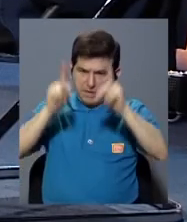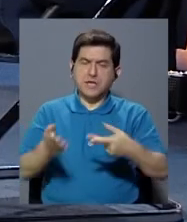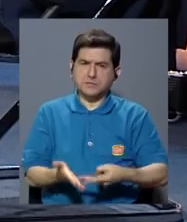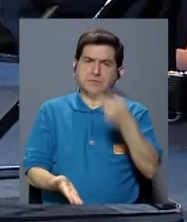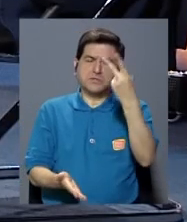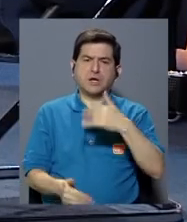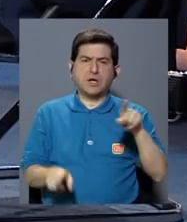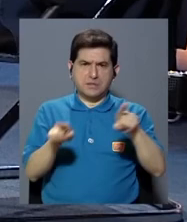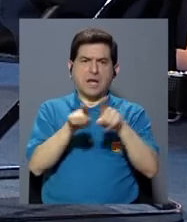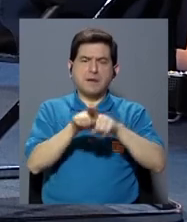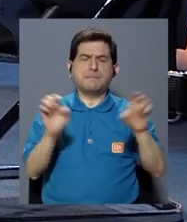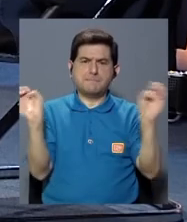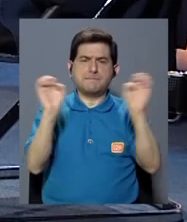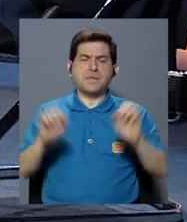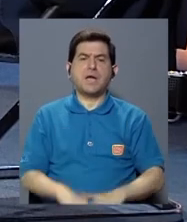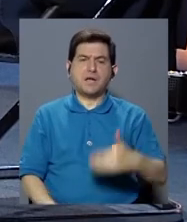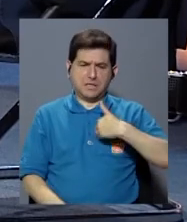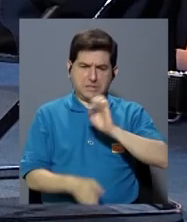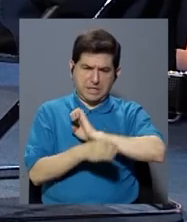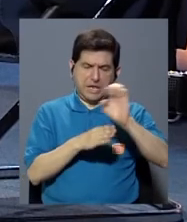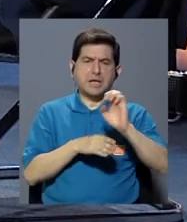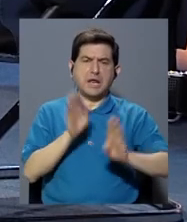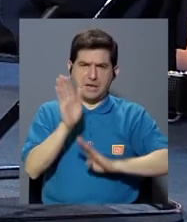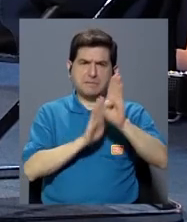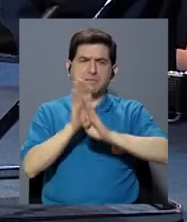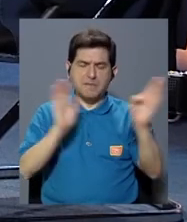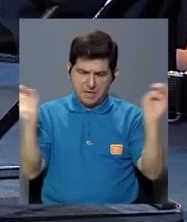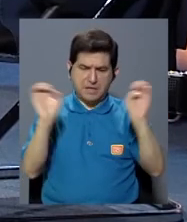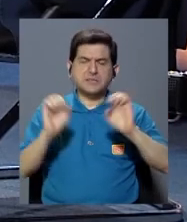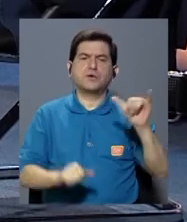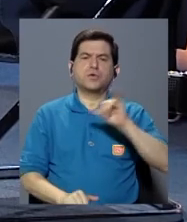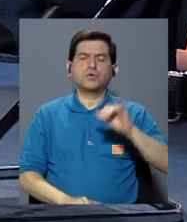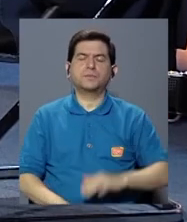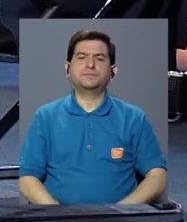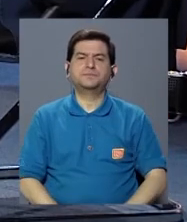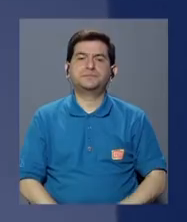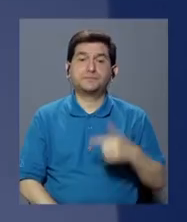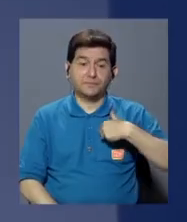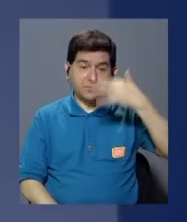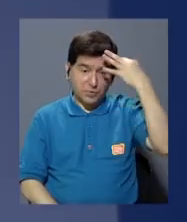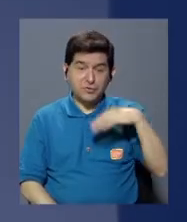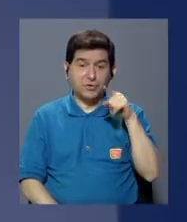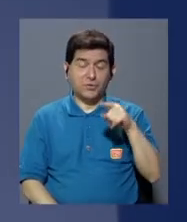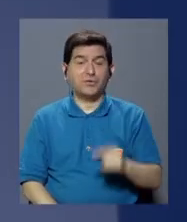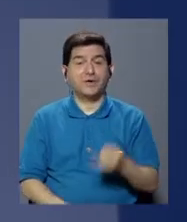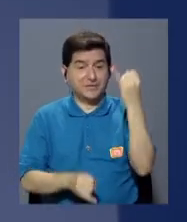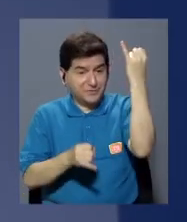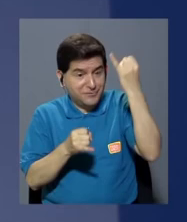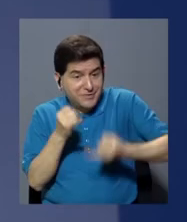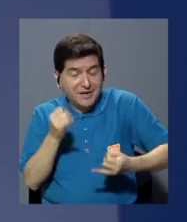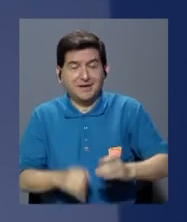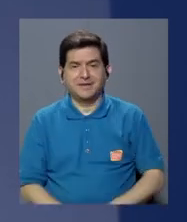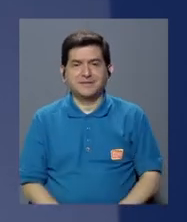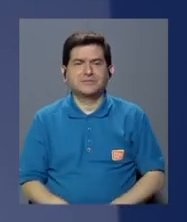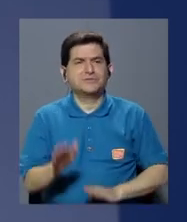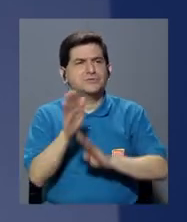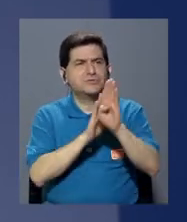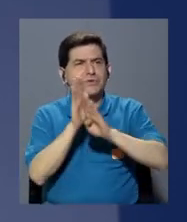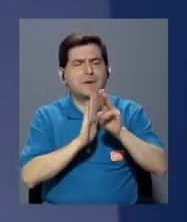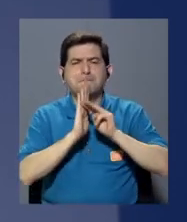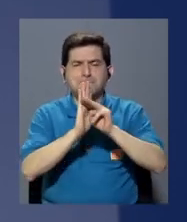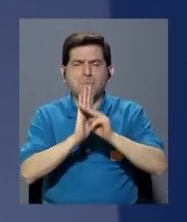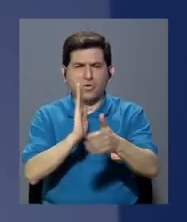del individuo, ¿verdad? Y también en energía. Hay que tener ética para hacer el desarrollo energético. Pues yo creo que con eso me voy. Para